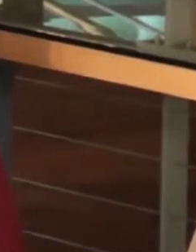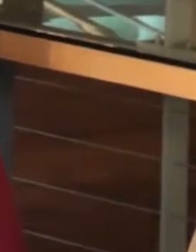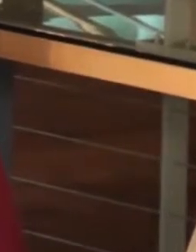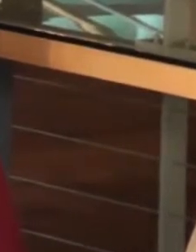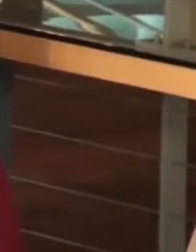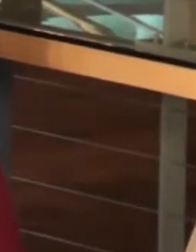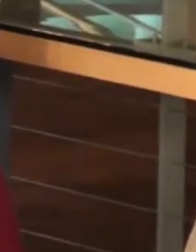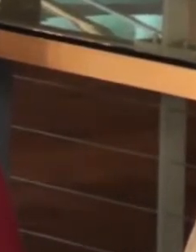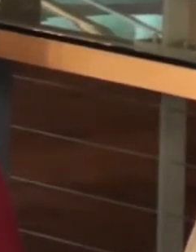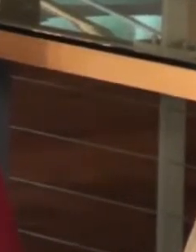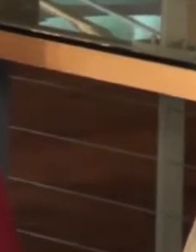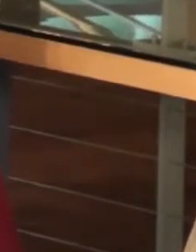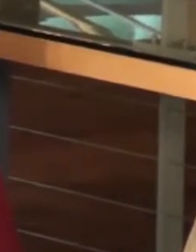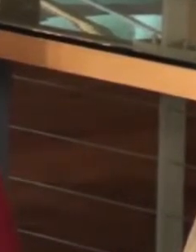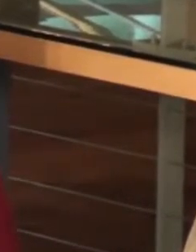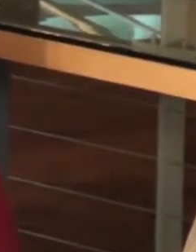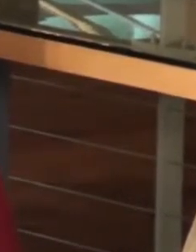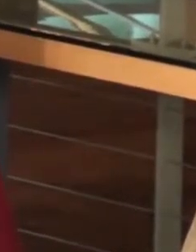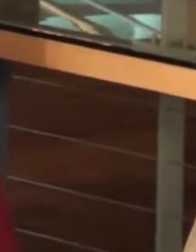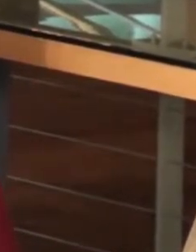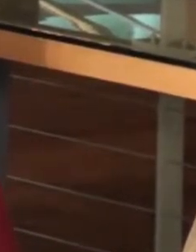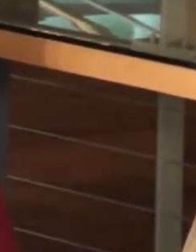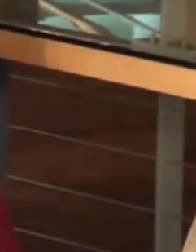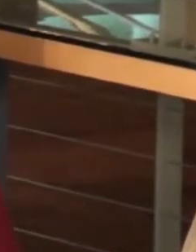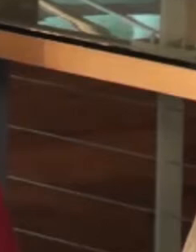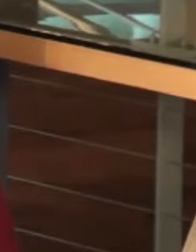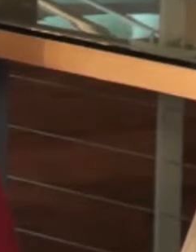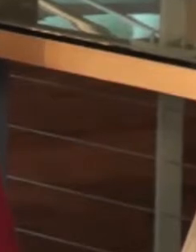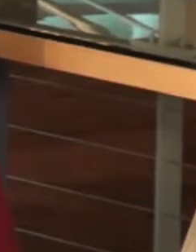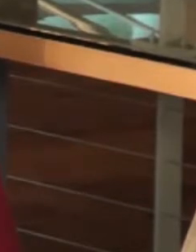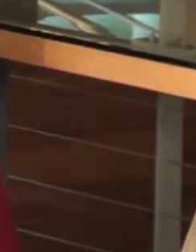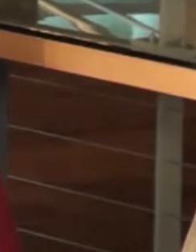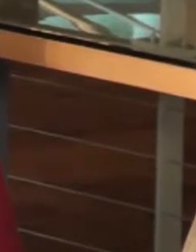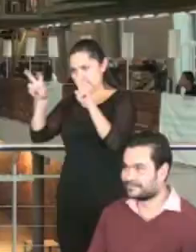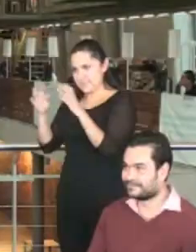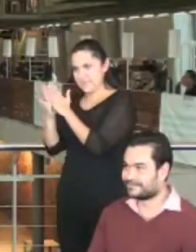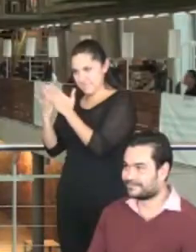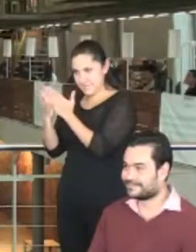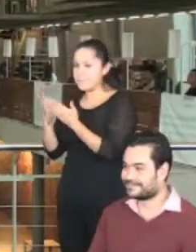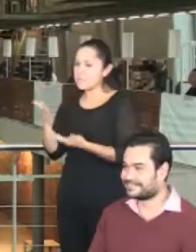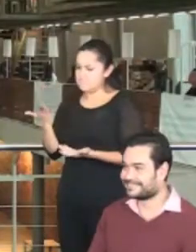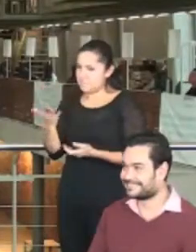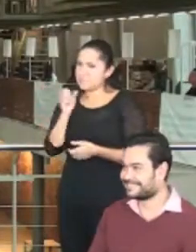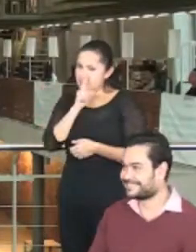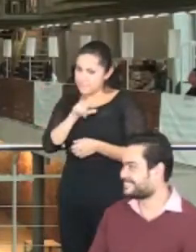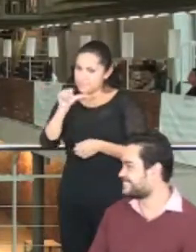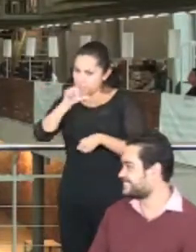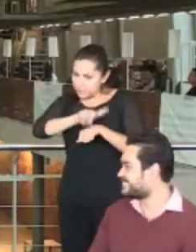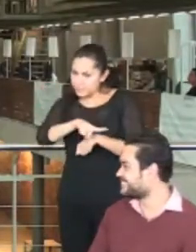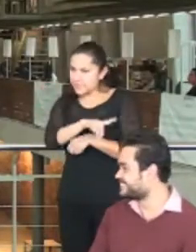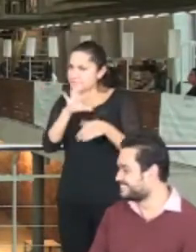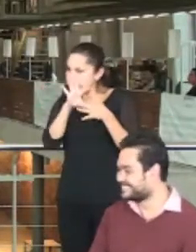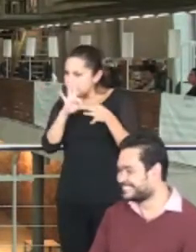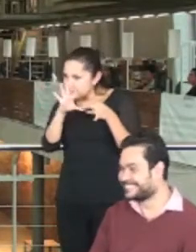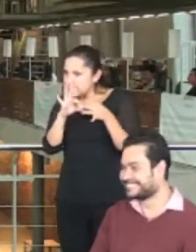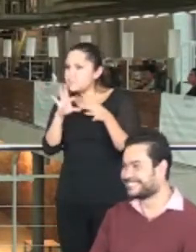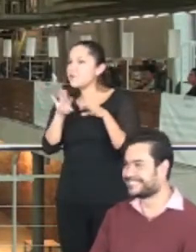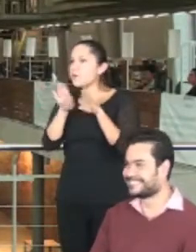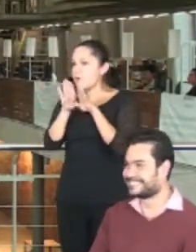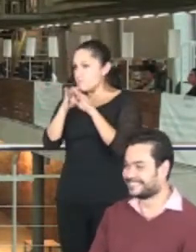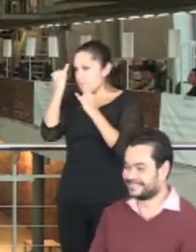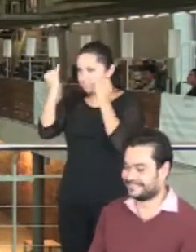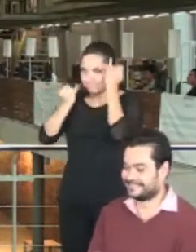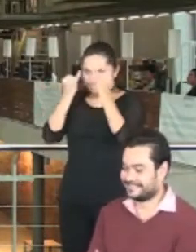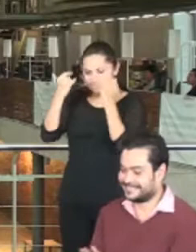explorando esta tarde y bueno de quien esperamos también algunas incidencias sobre el proceso de creación de este material